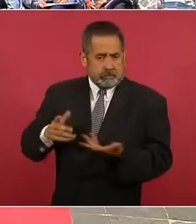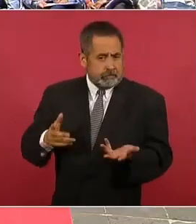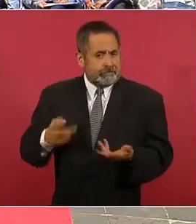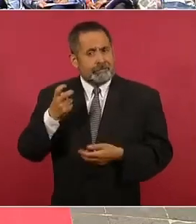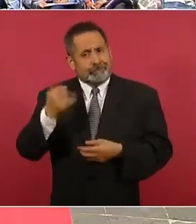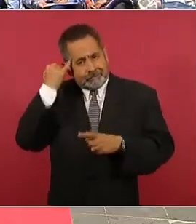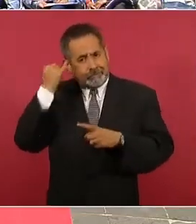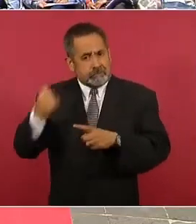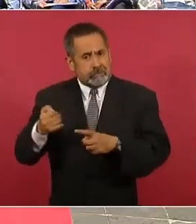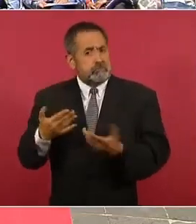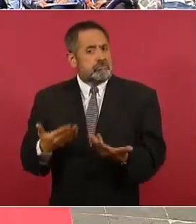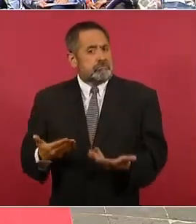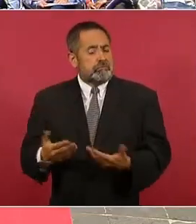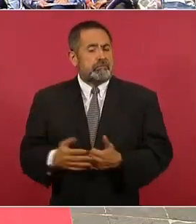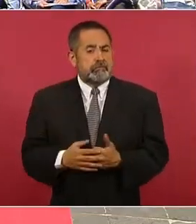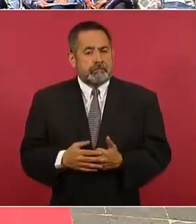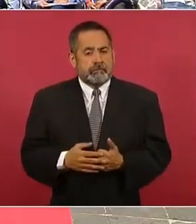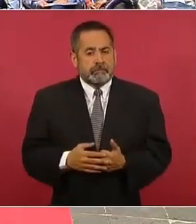producción.